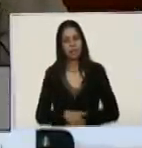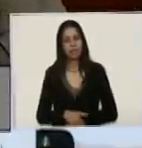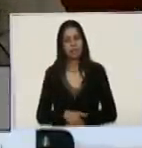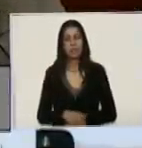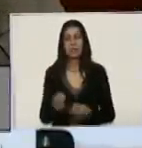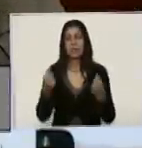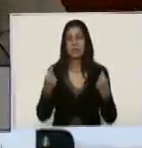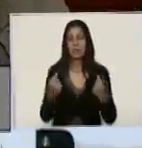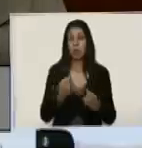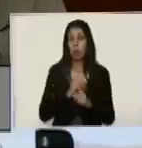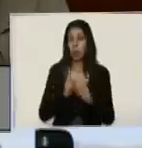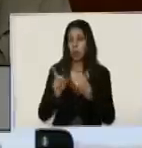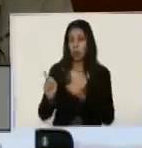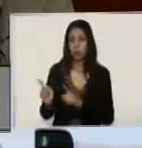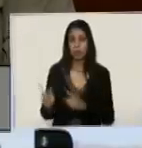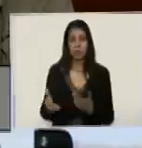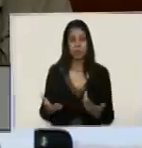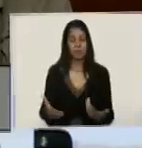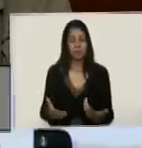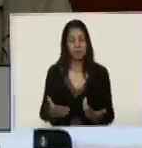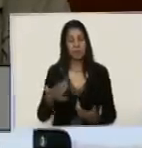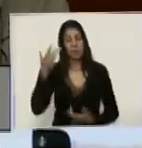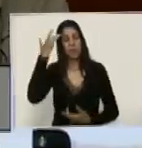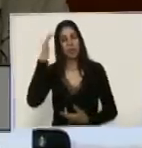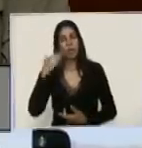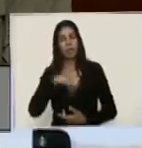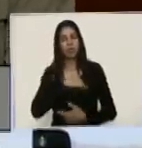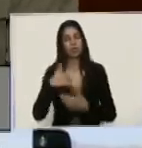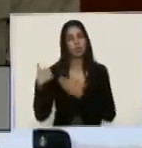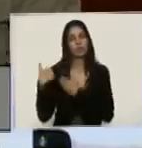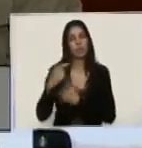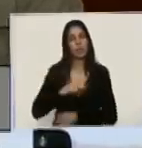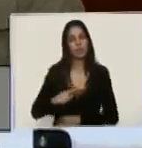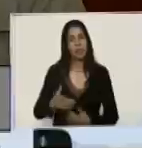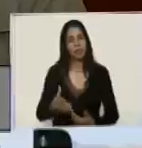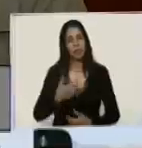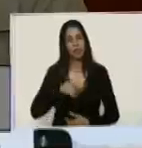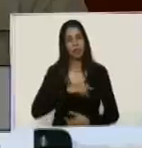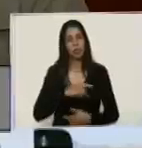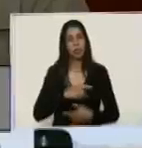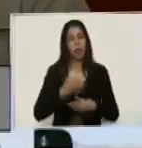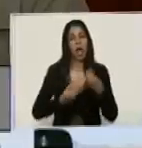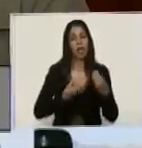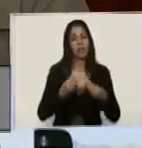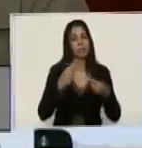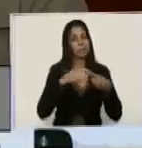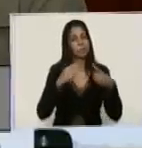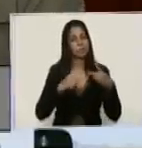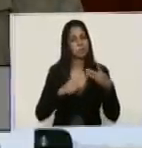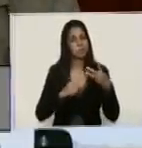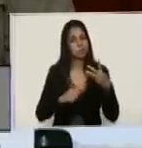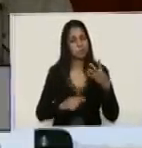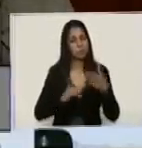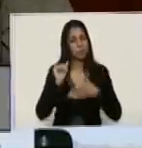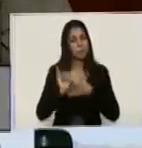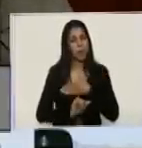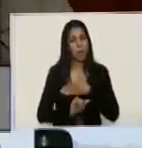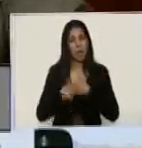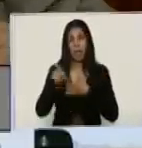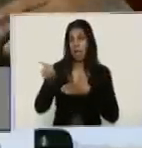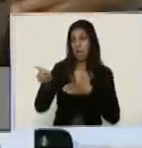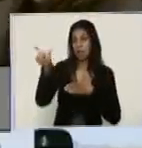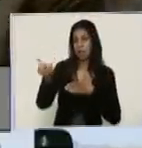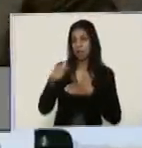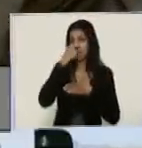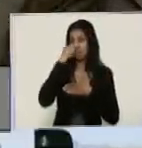Ninguno de ellos. Yo creo que lo que nos corresponde a nosotros es hacer nuestra parte. Los miserables como Almagro,